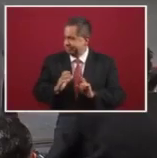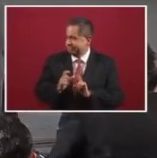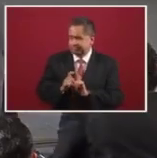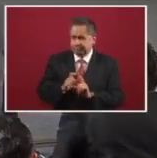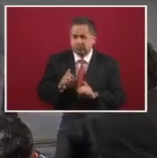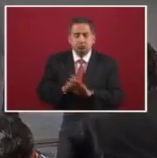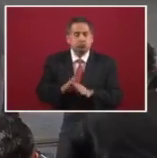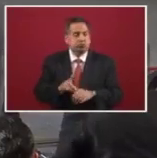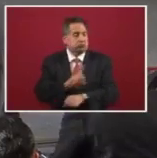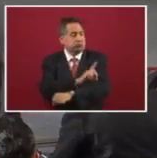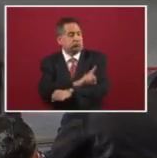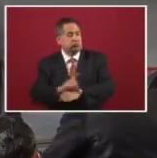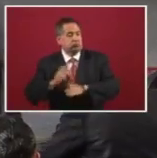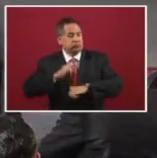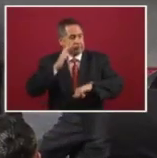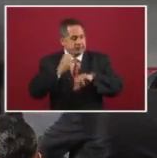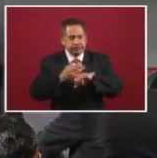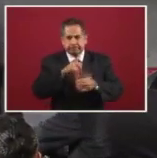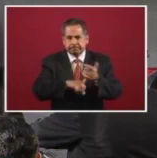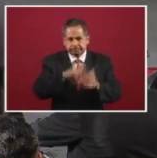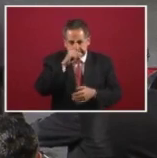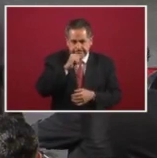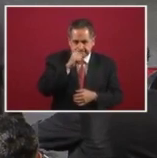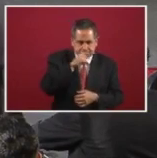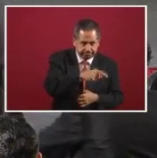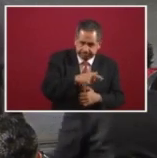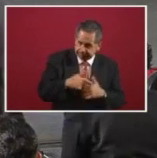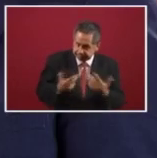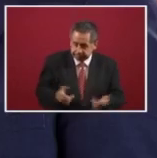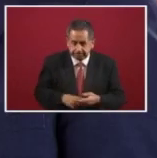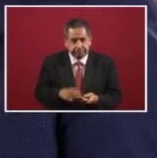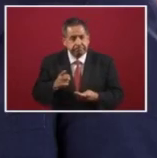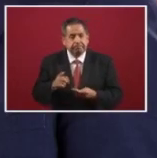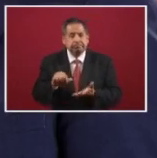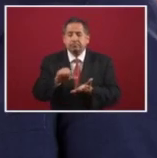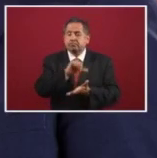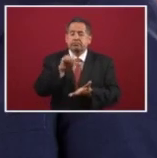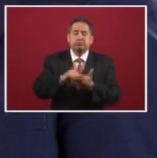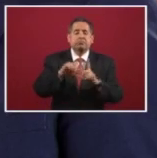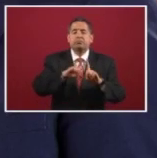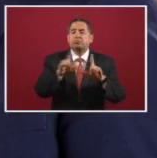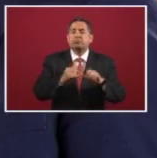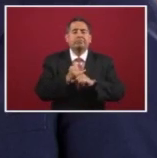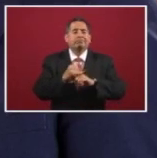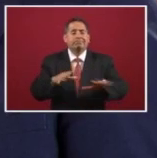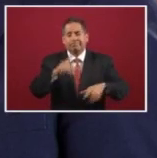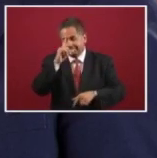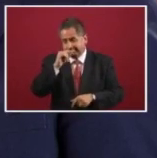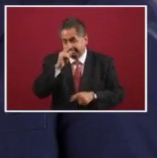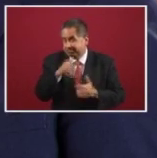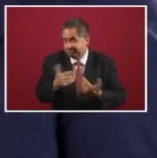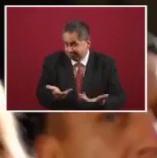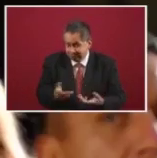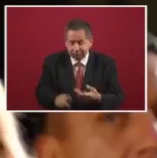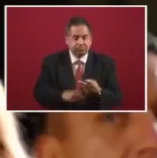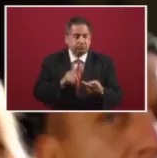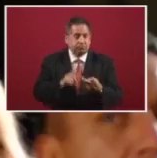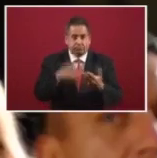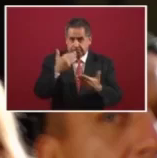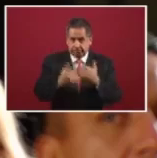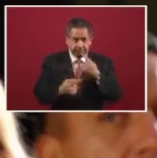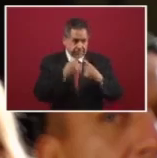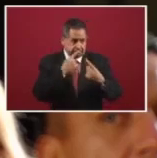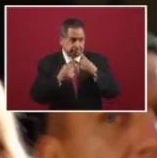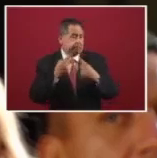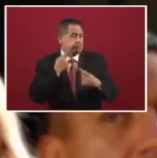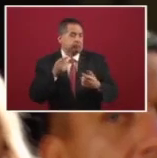El superdelegado está fallando. Está fallando el Centro Nacional de Información, está faltando el diálogo político